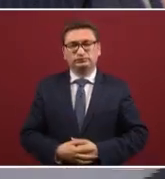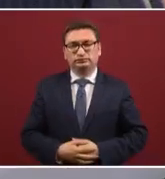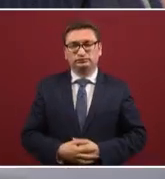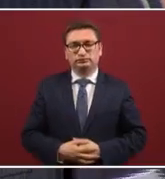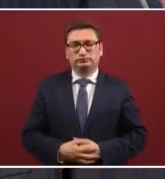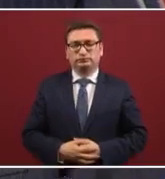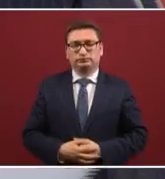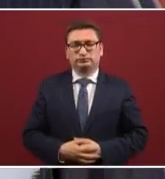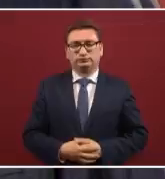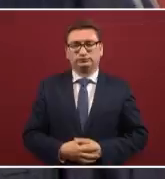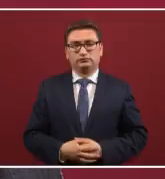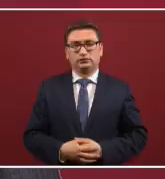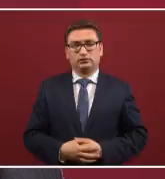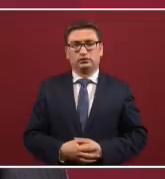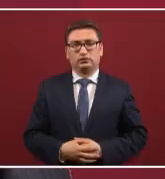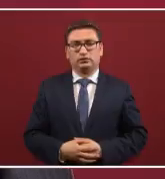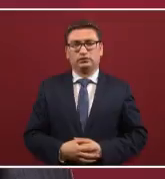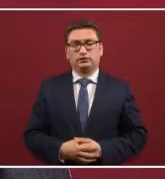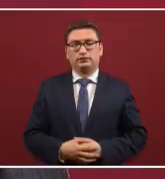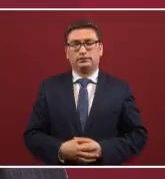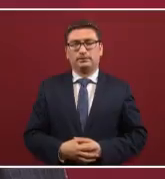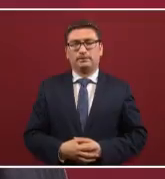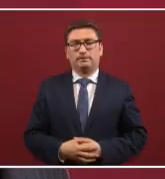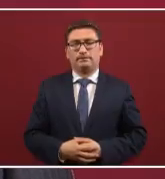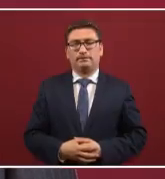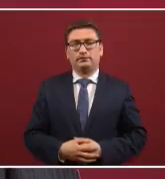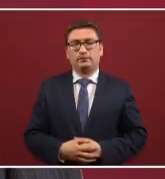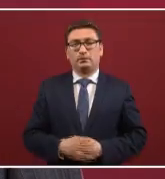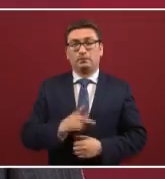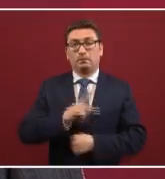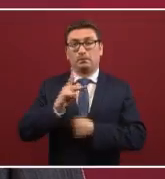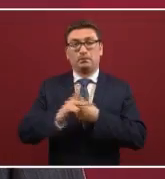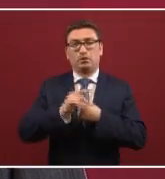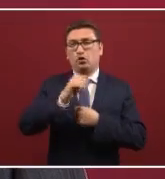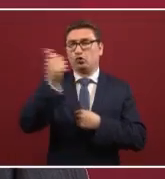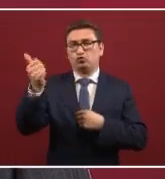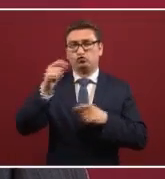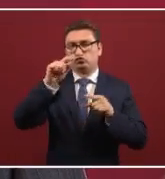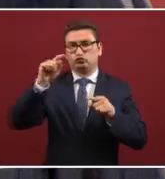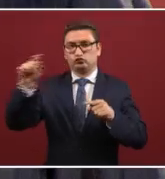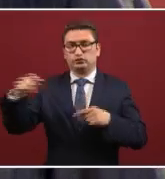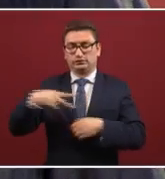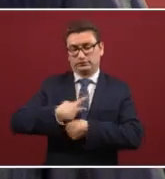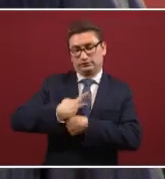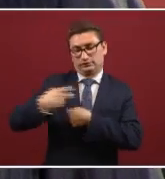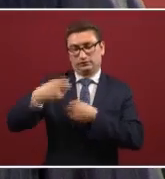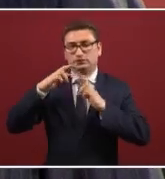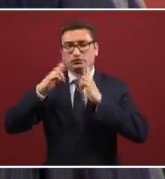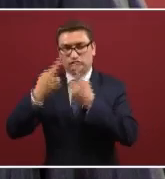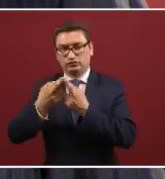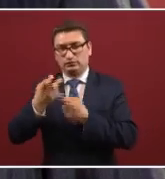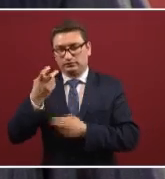otras partes del mundo y me invitan a esta reunión.